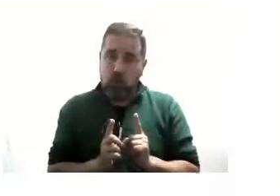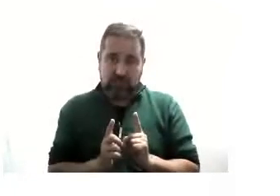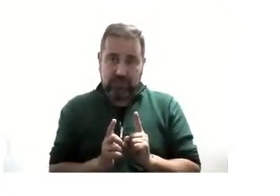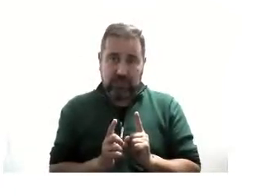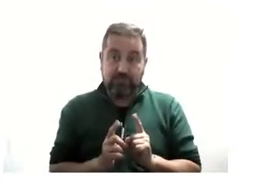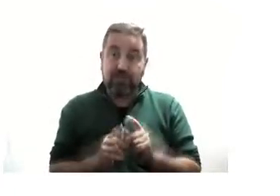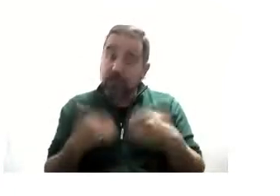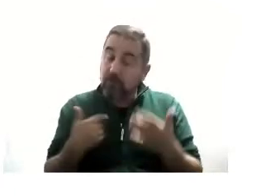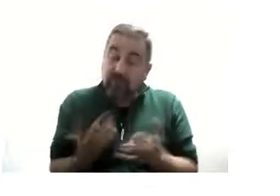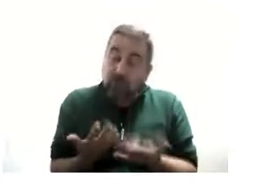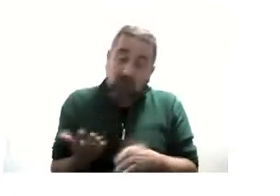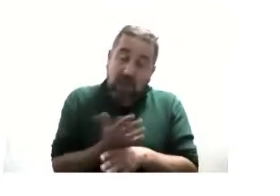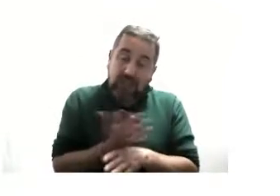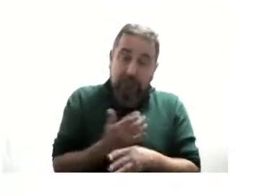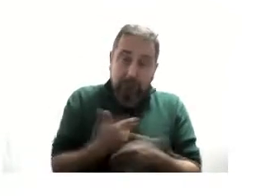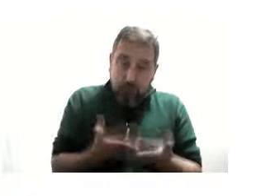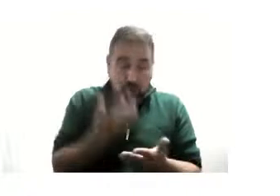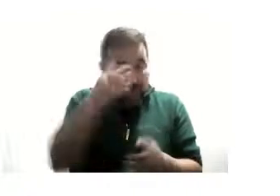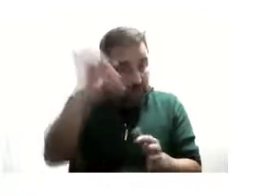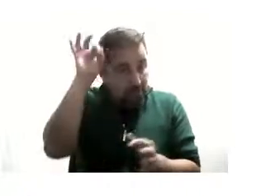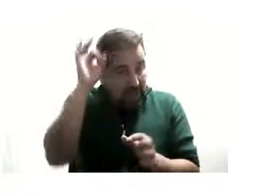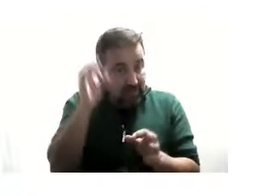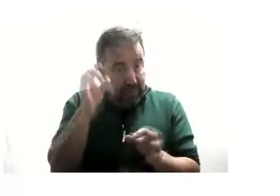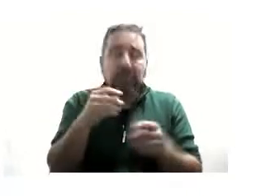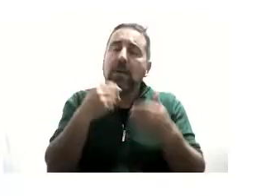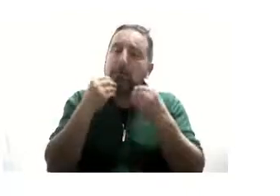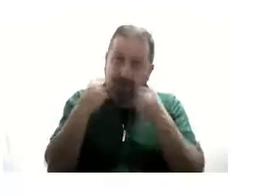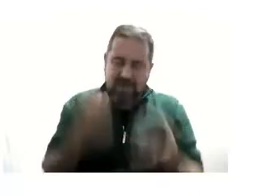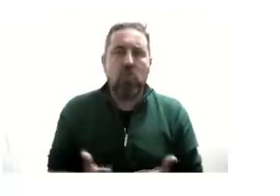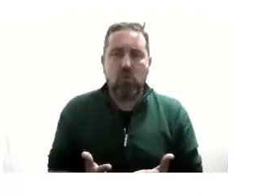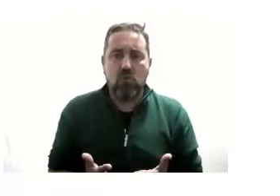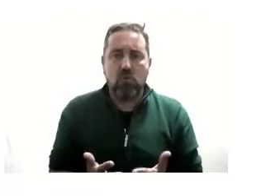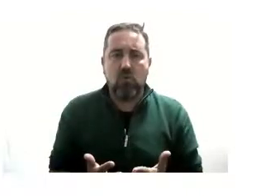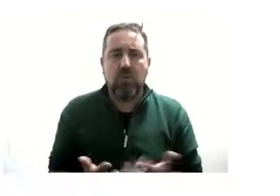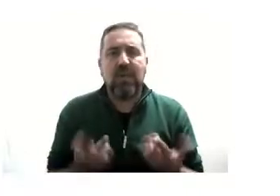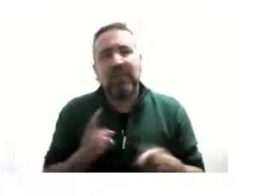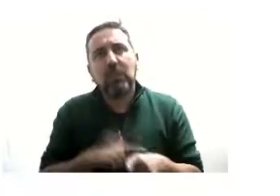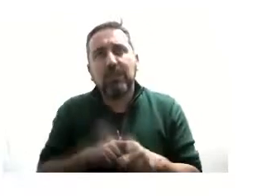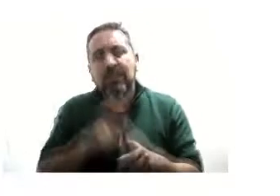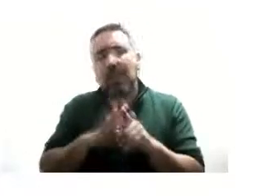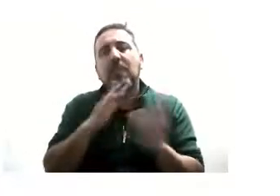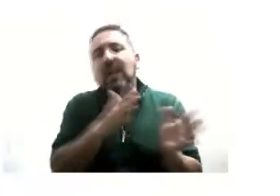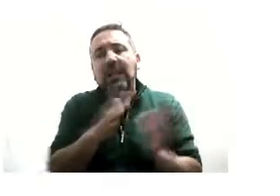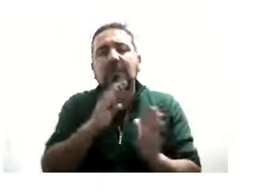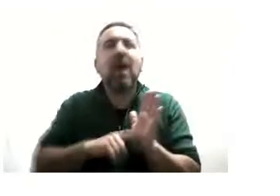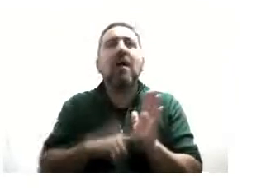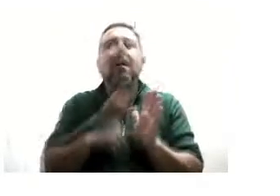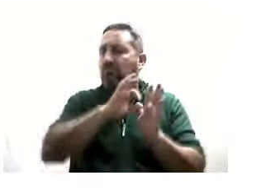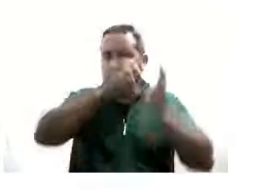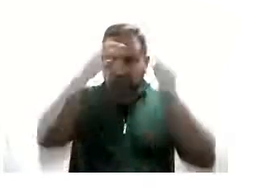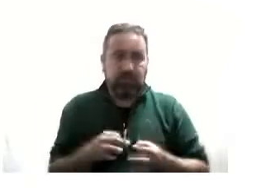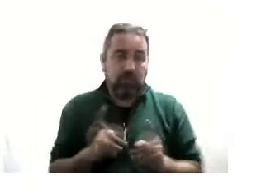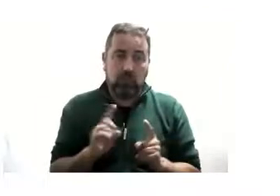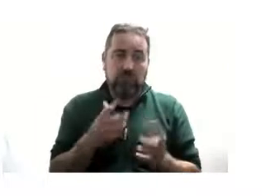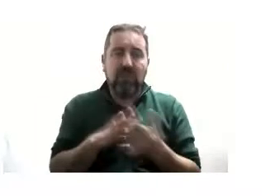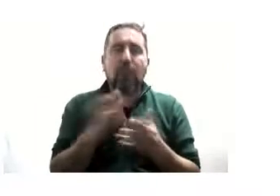cuanto antes pongamos el implante, mejor. Es un cuanto antes relativo, no absoluto. O sea, esto no estamos hablando de que haya